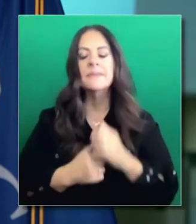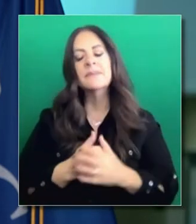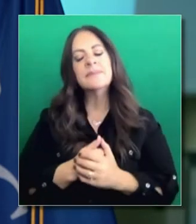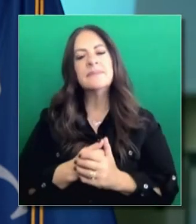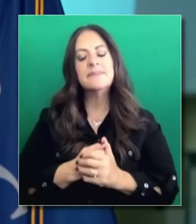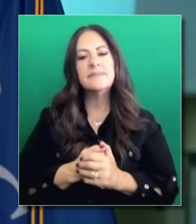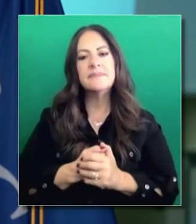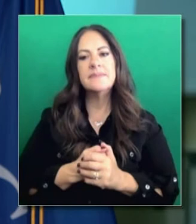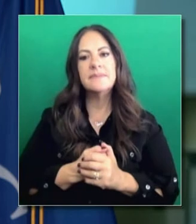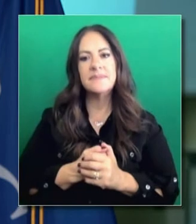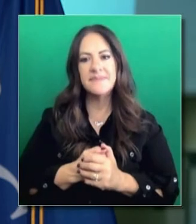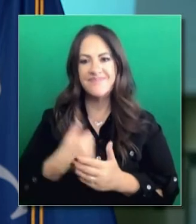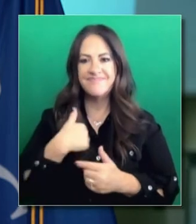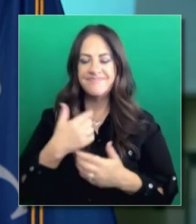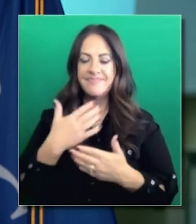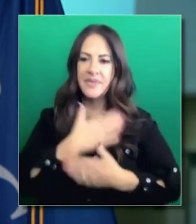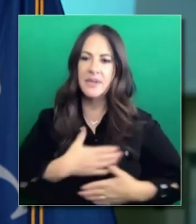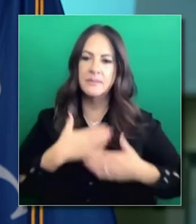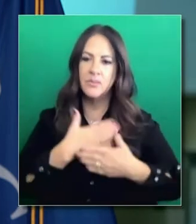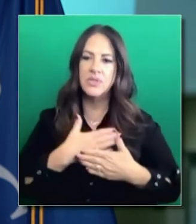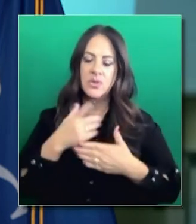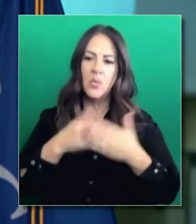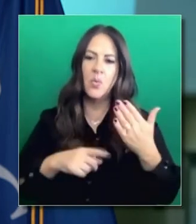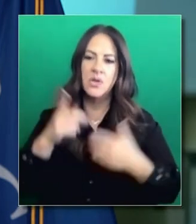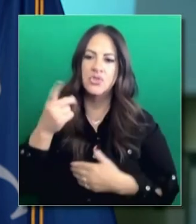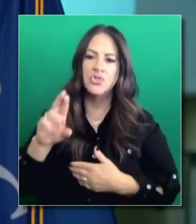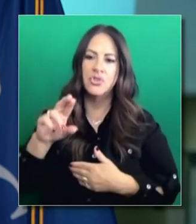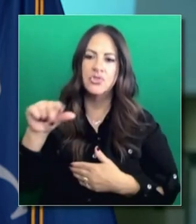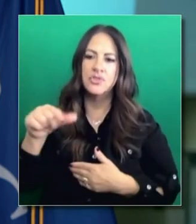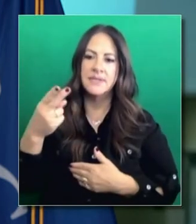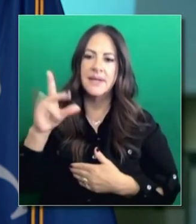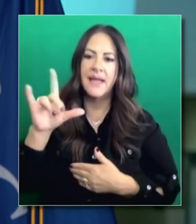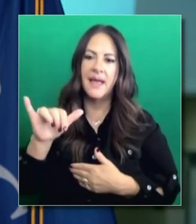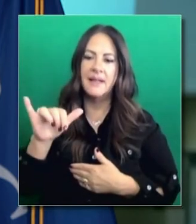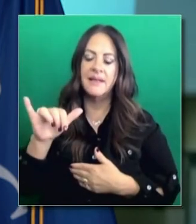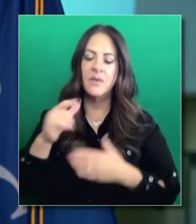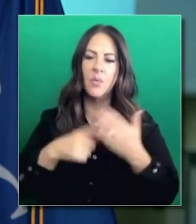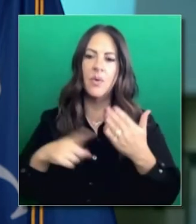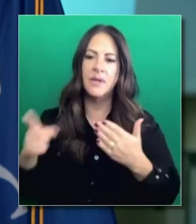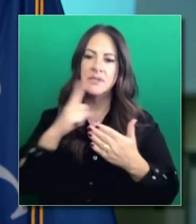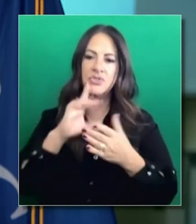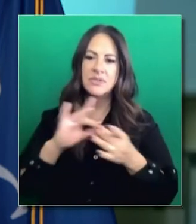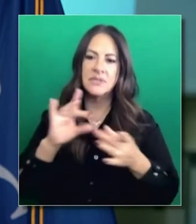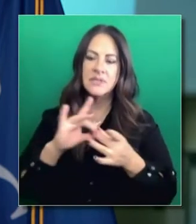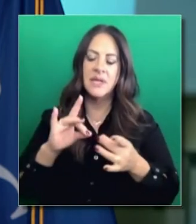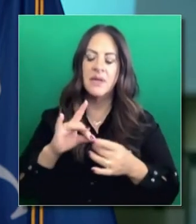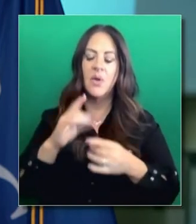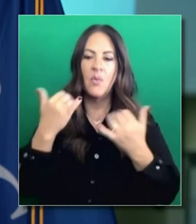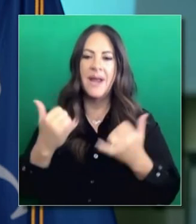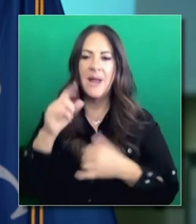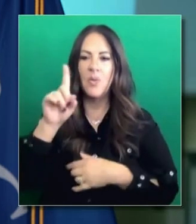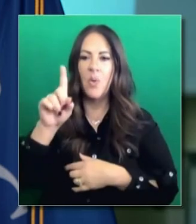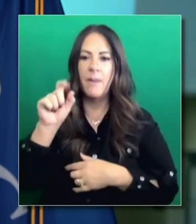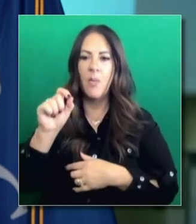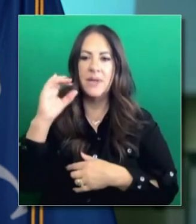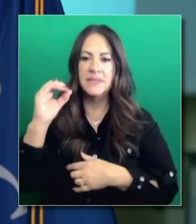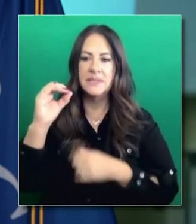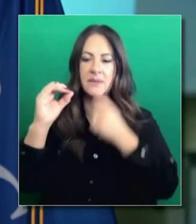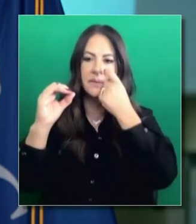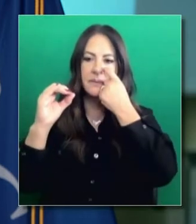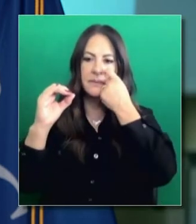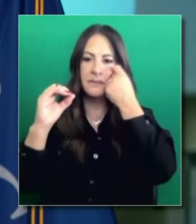que ha dicho y lo que dijo el doctor Gall, y espero que la gente haya captado que estamos